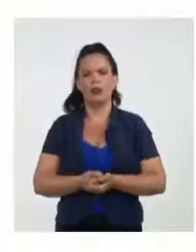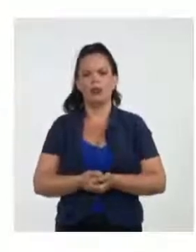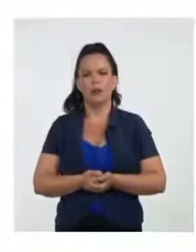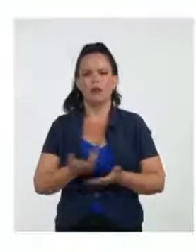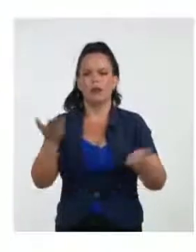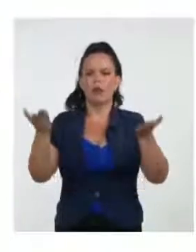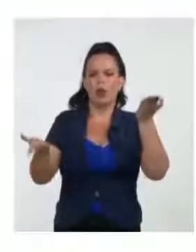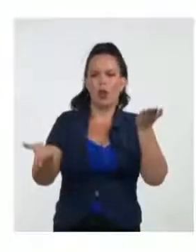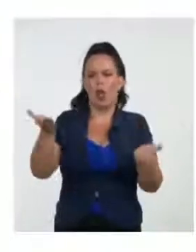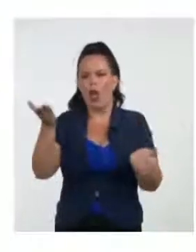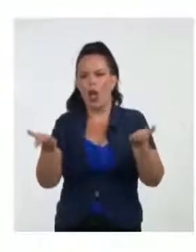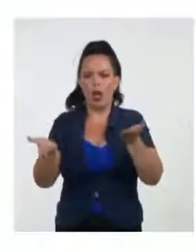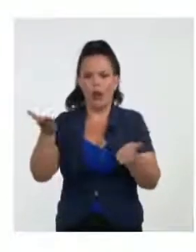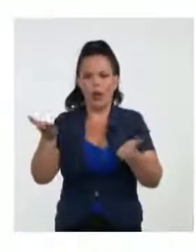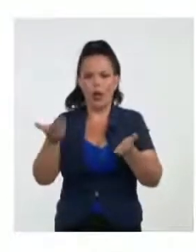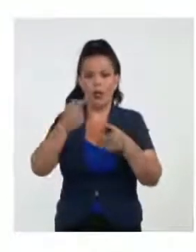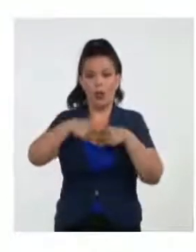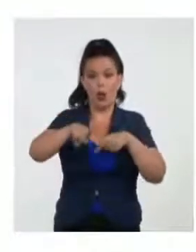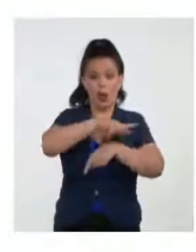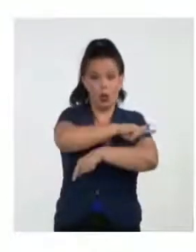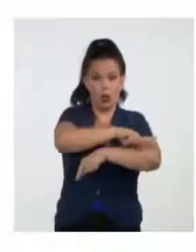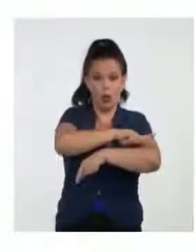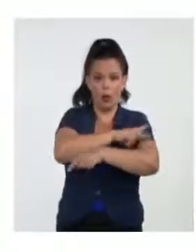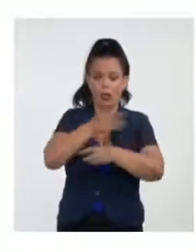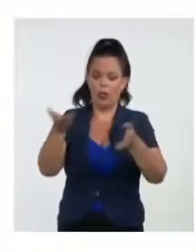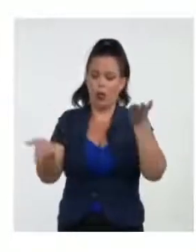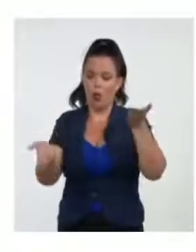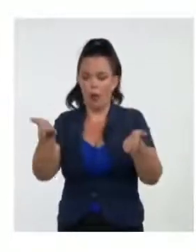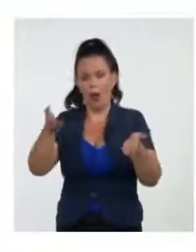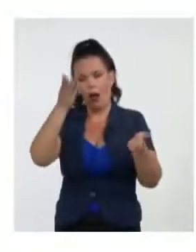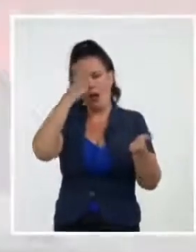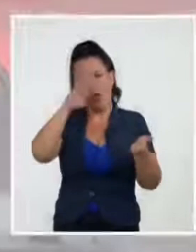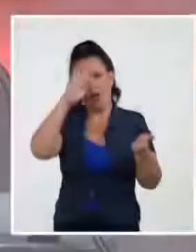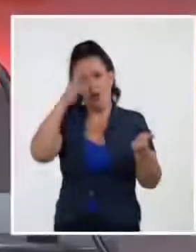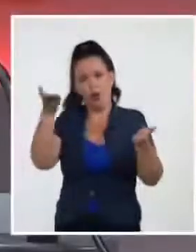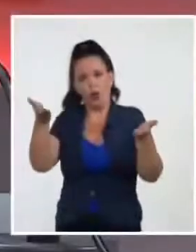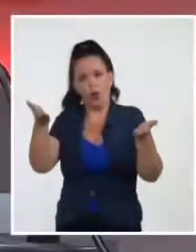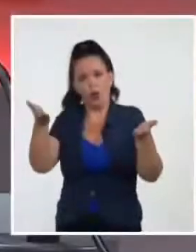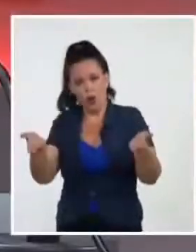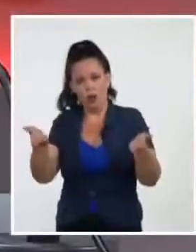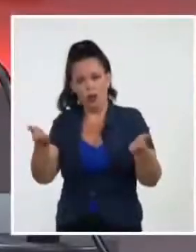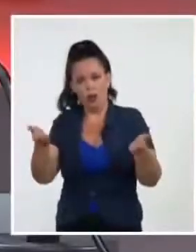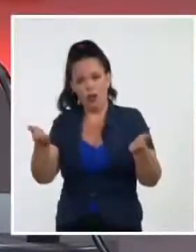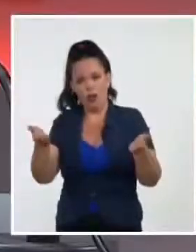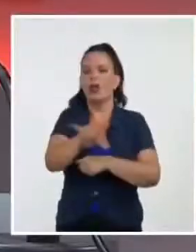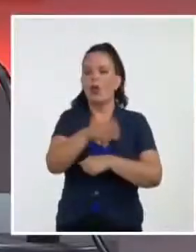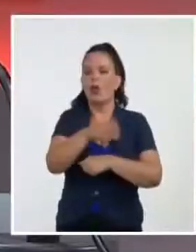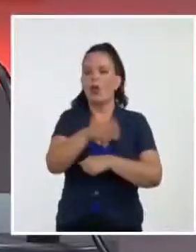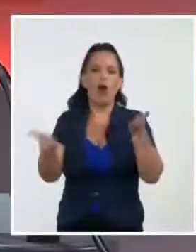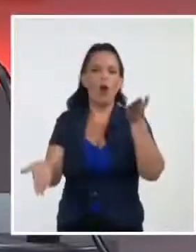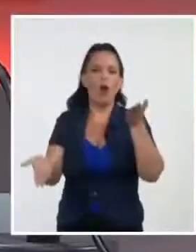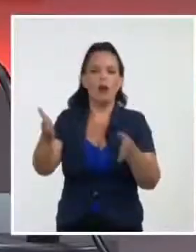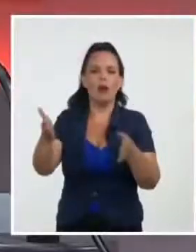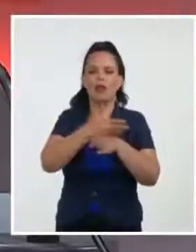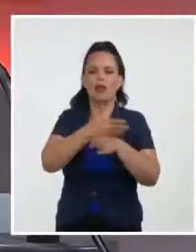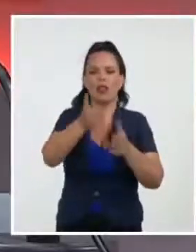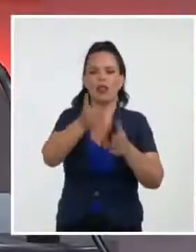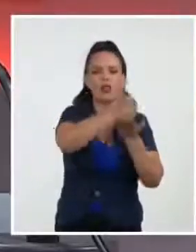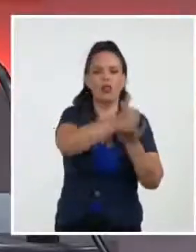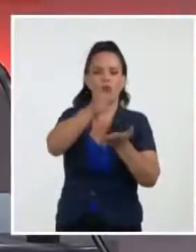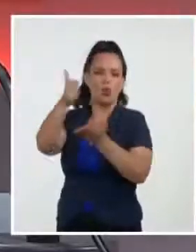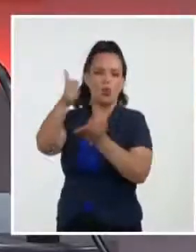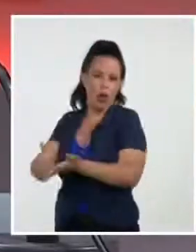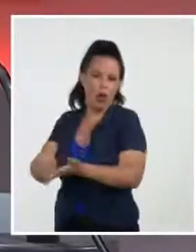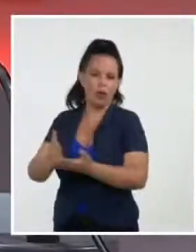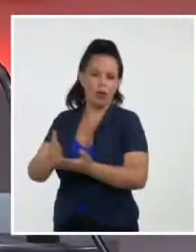los datos incluso de hemos hecho análisis también para toda la ciudad. Y para para diferentes regiones del país,